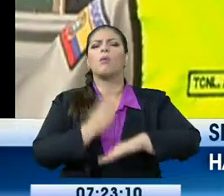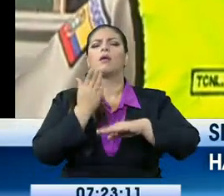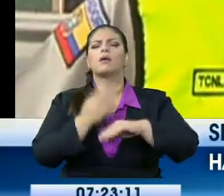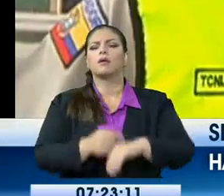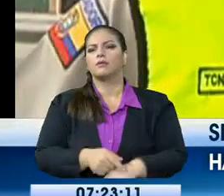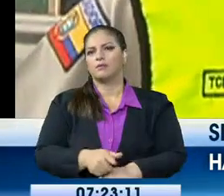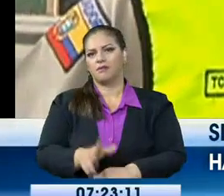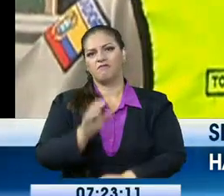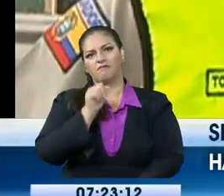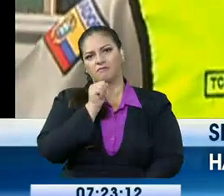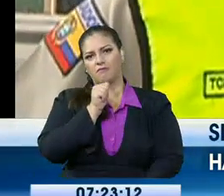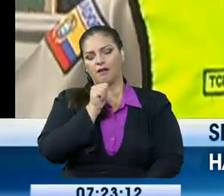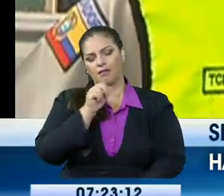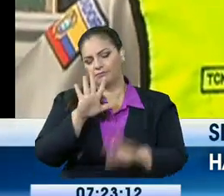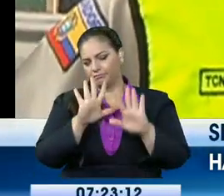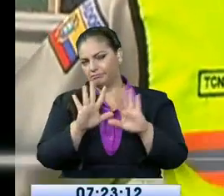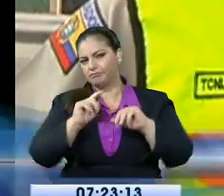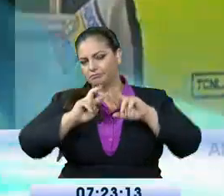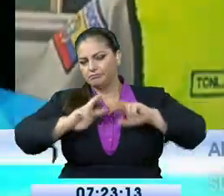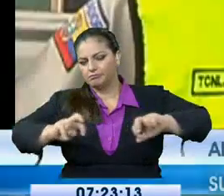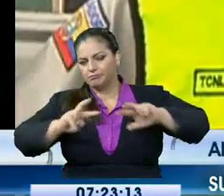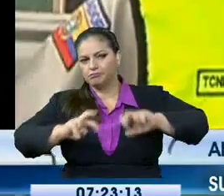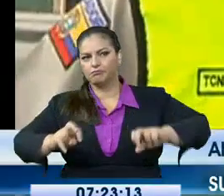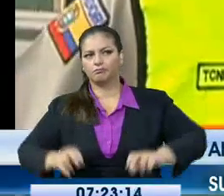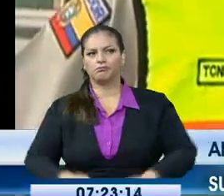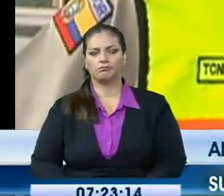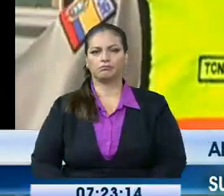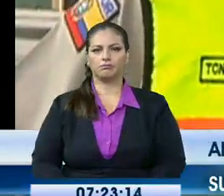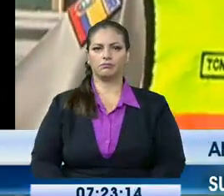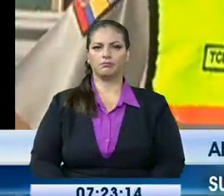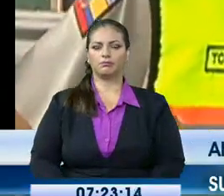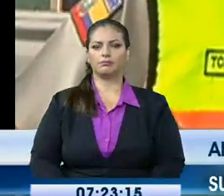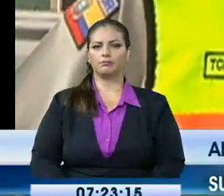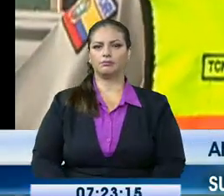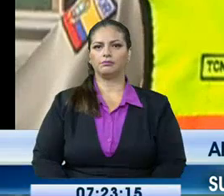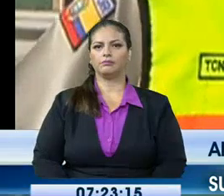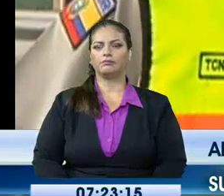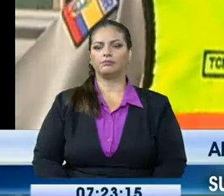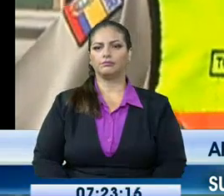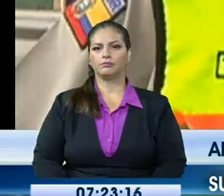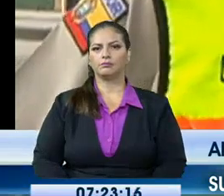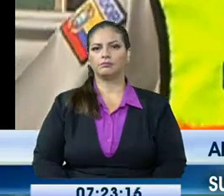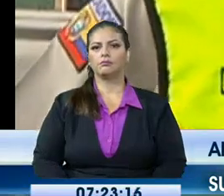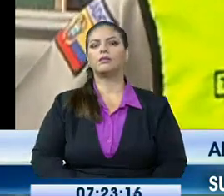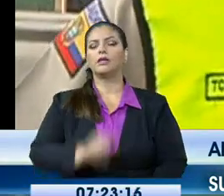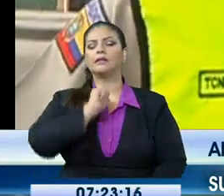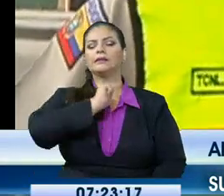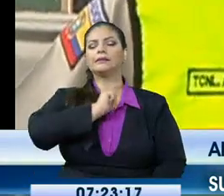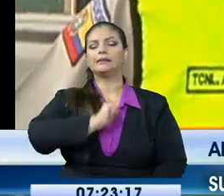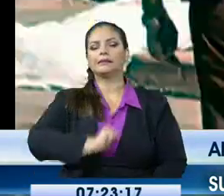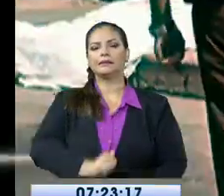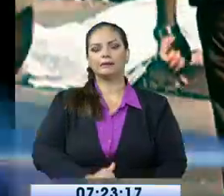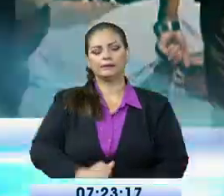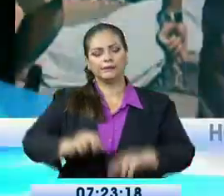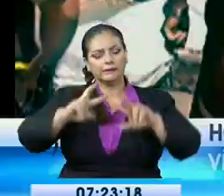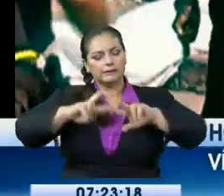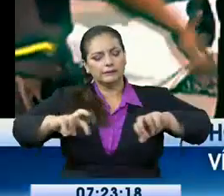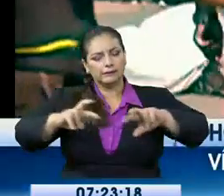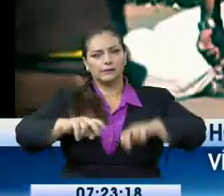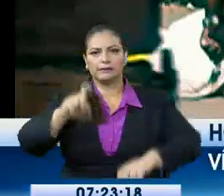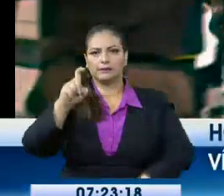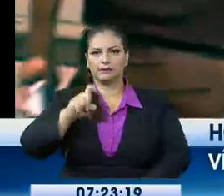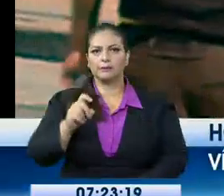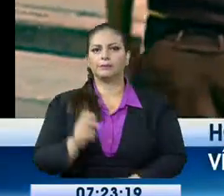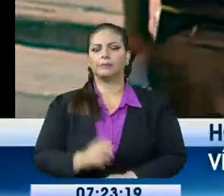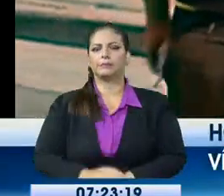llegue la unidad para el respectivo levantamiento del cadáver y posterior, a través de la necropsia, se establecerá la causa. Fiscalía, también